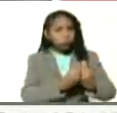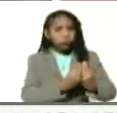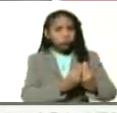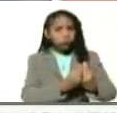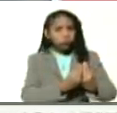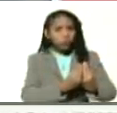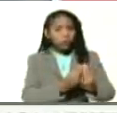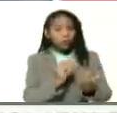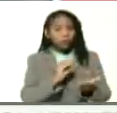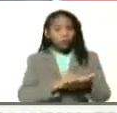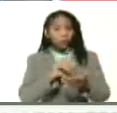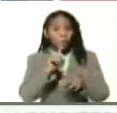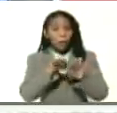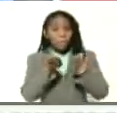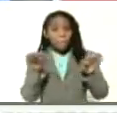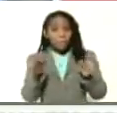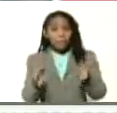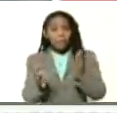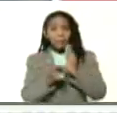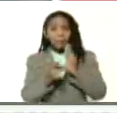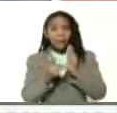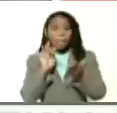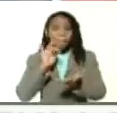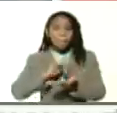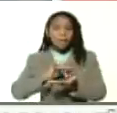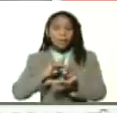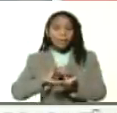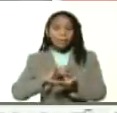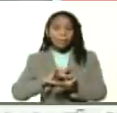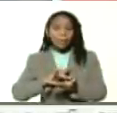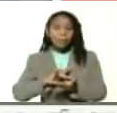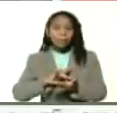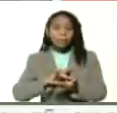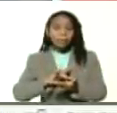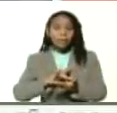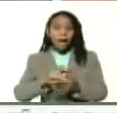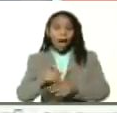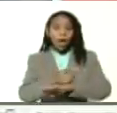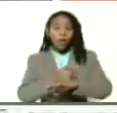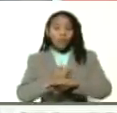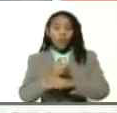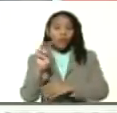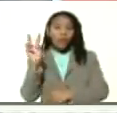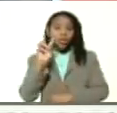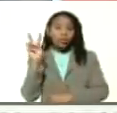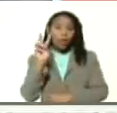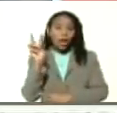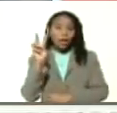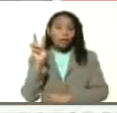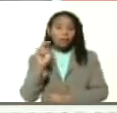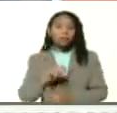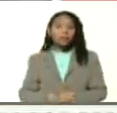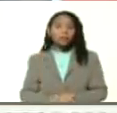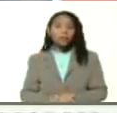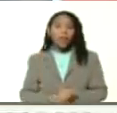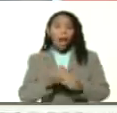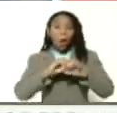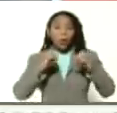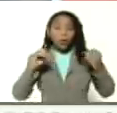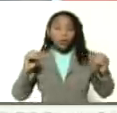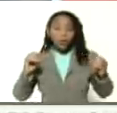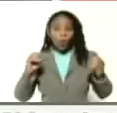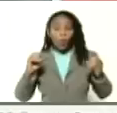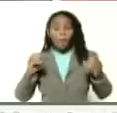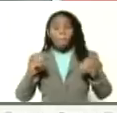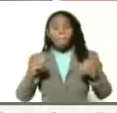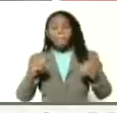la instalación de una mesa técnica donde participan el gobierno de Venezuela, la Organización Panamericana